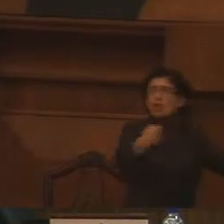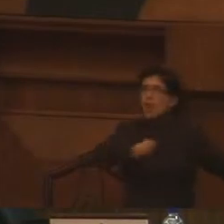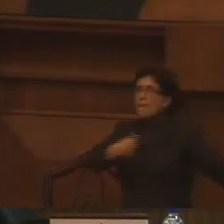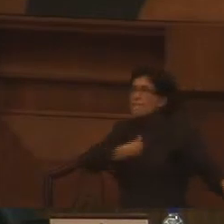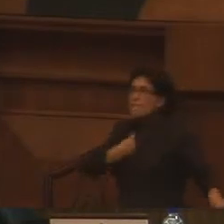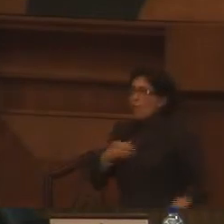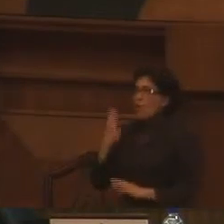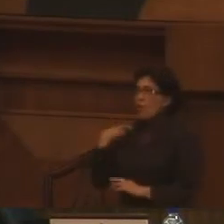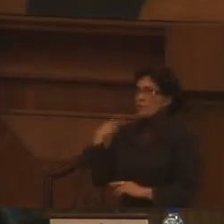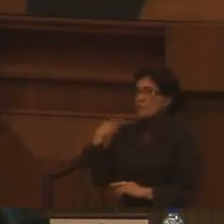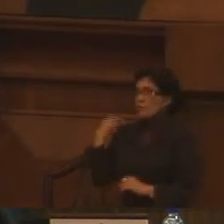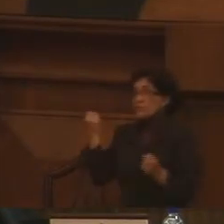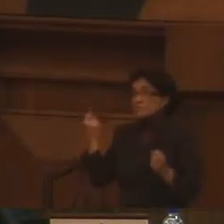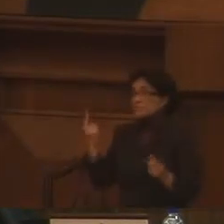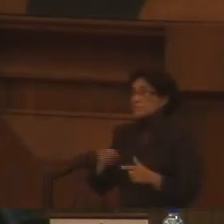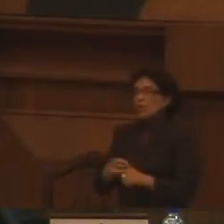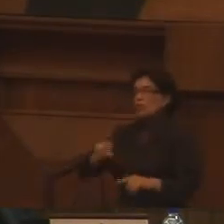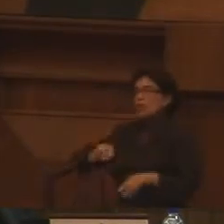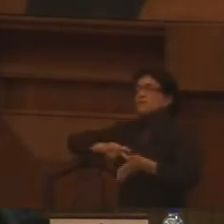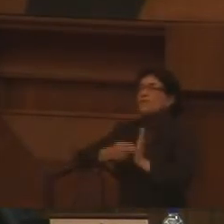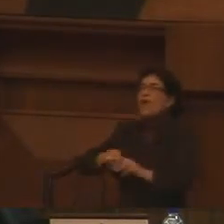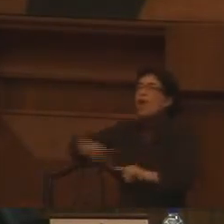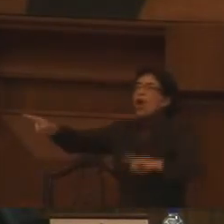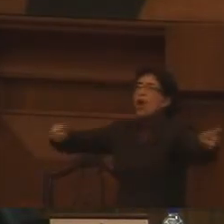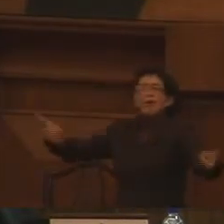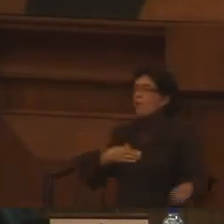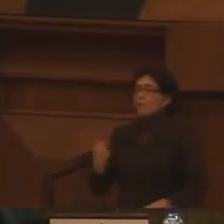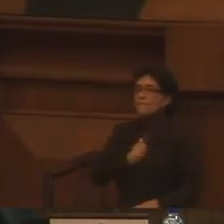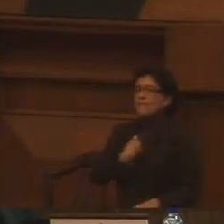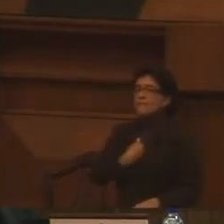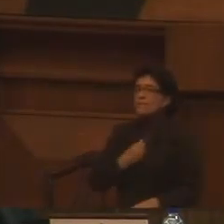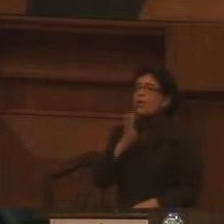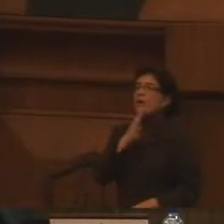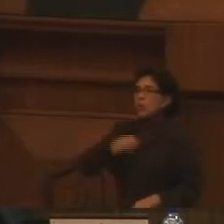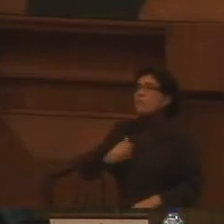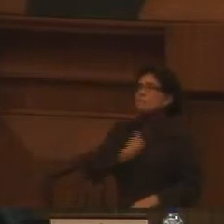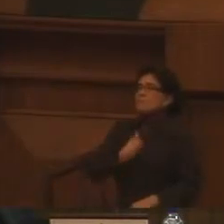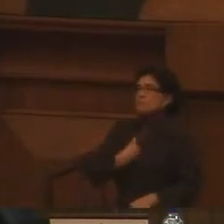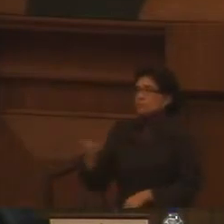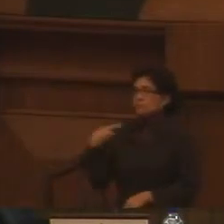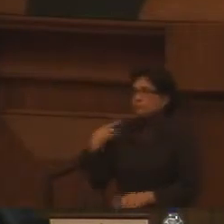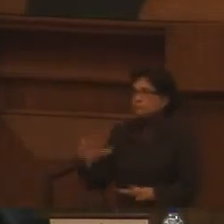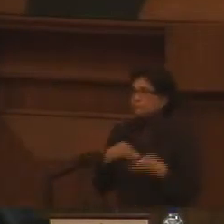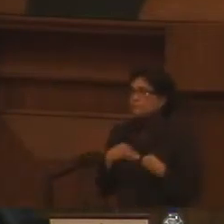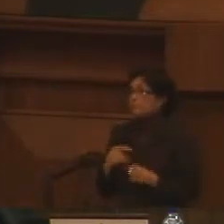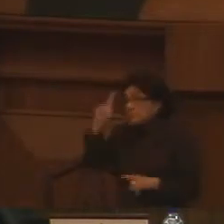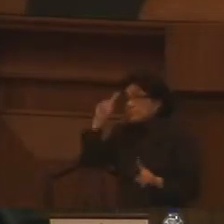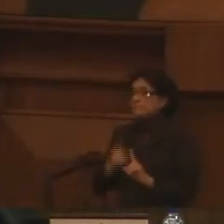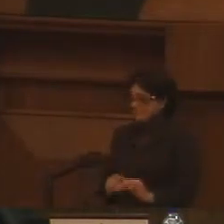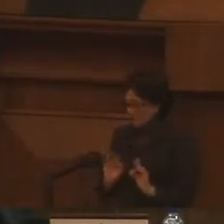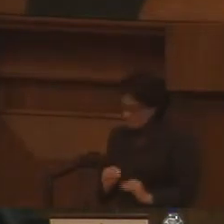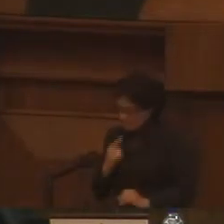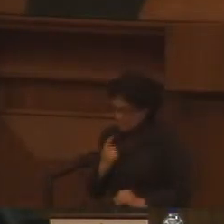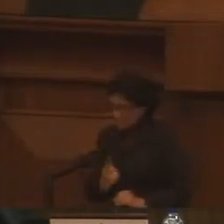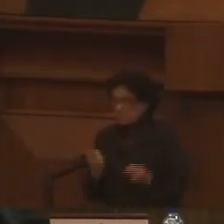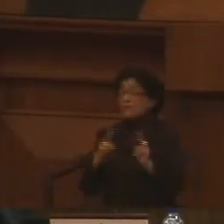La Constitución Política del Estado plantea la necesidad imperiosa de contar con un sistema de